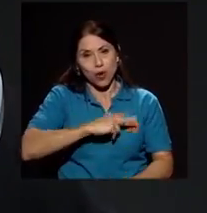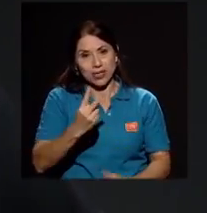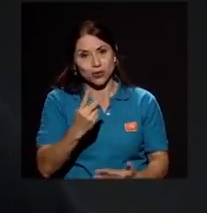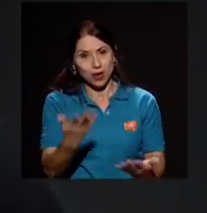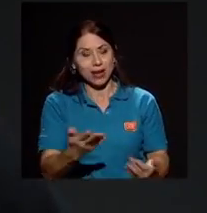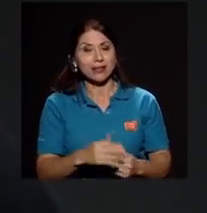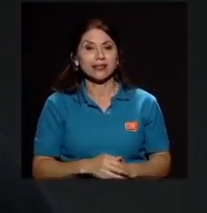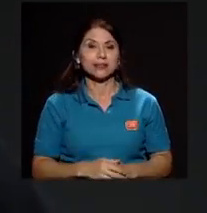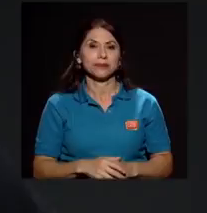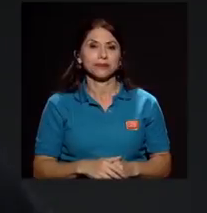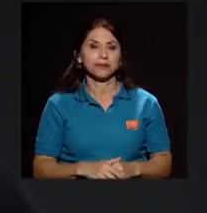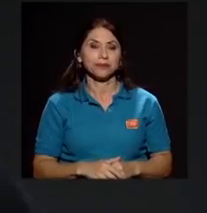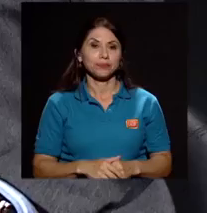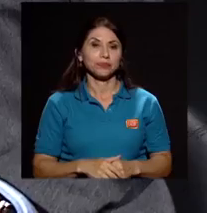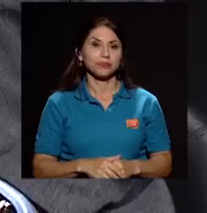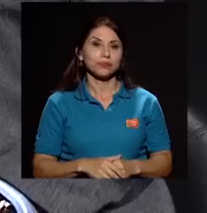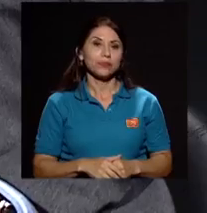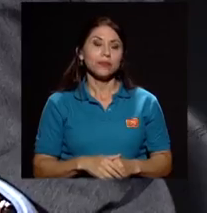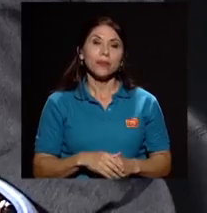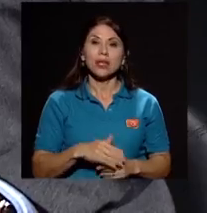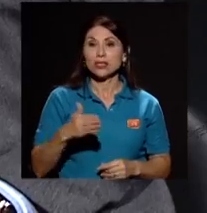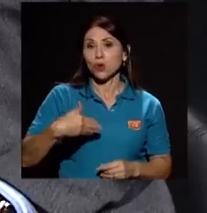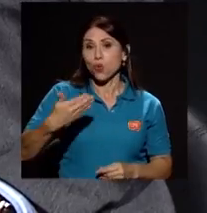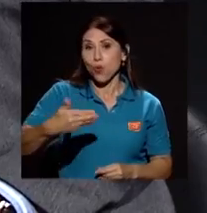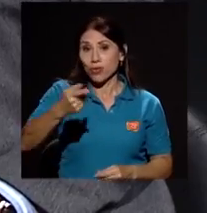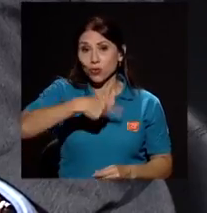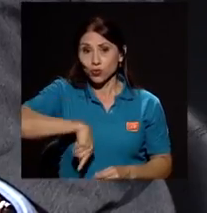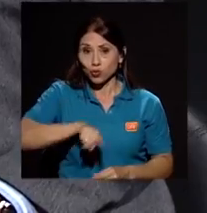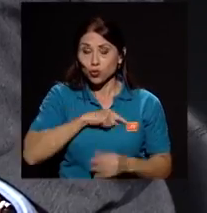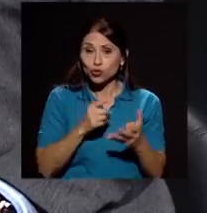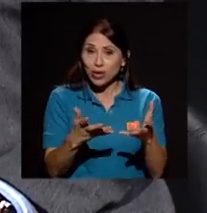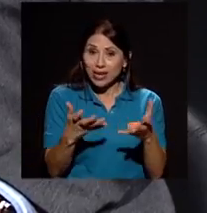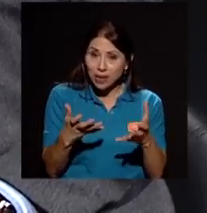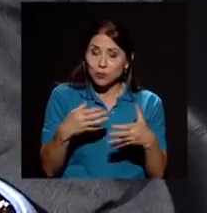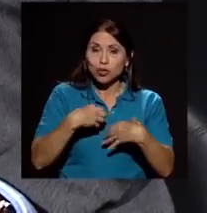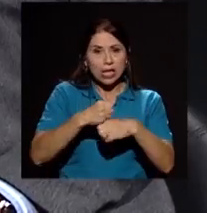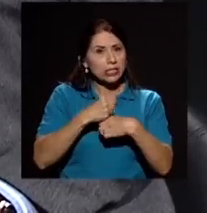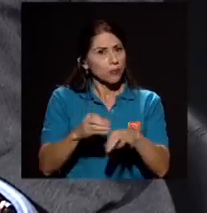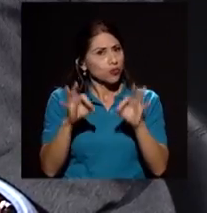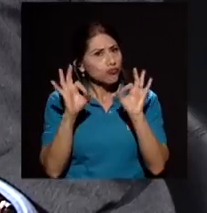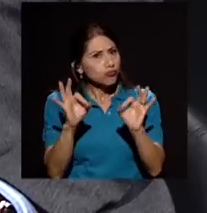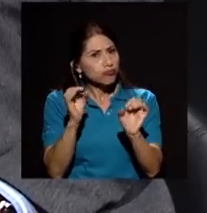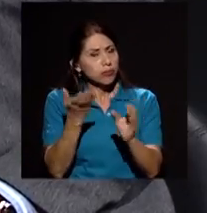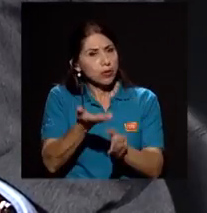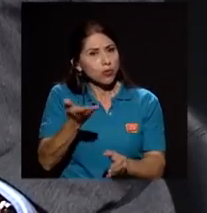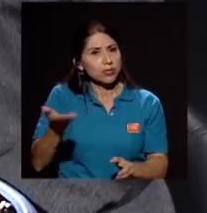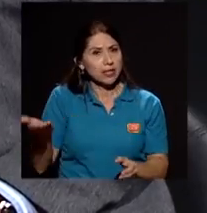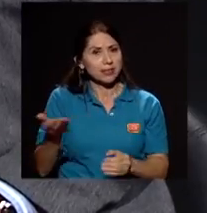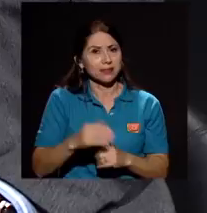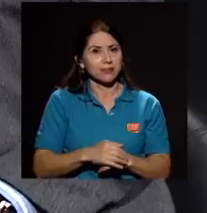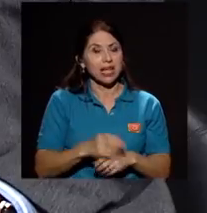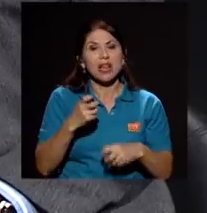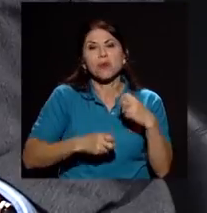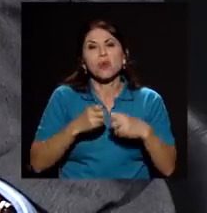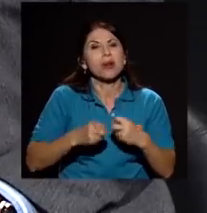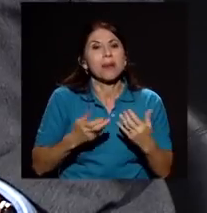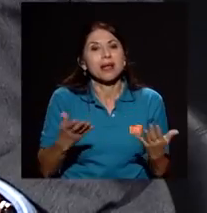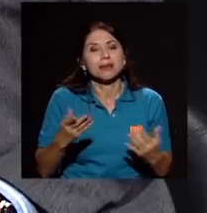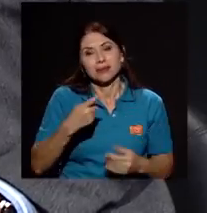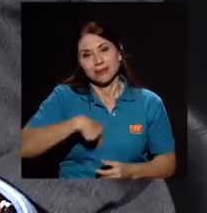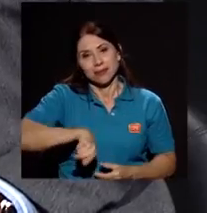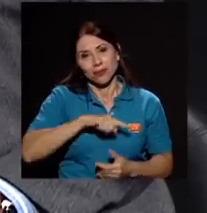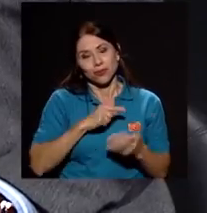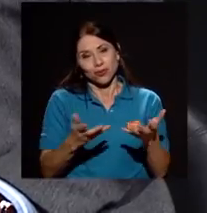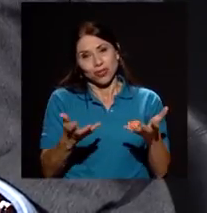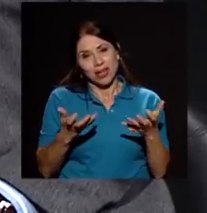cuando no cuando queremos hacemos cosas bien el problema es que queramos y a veces que no nos